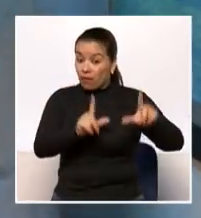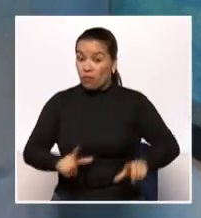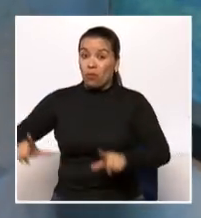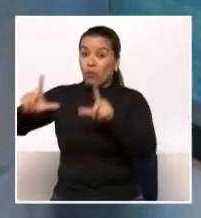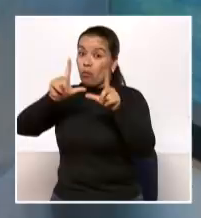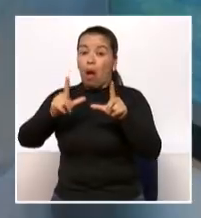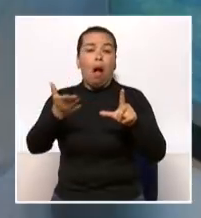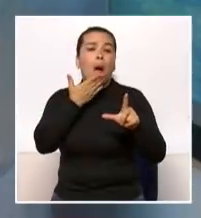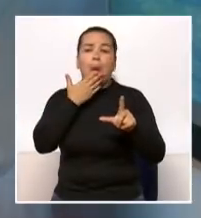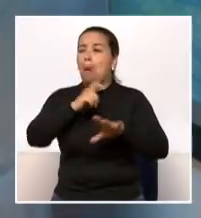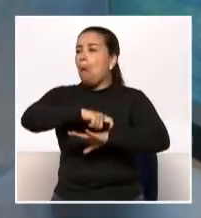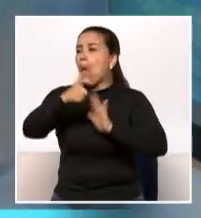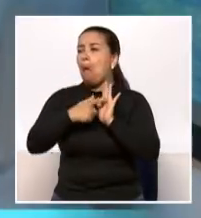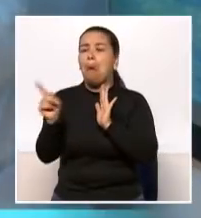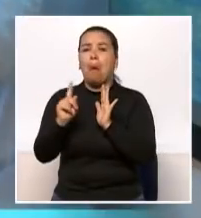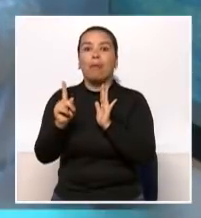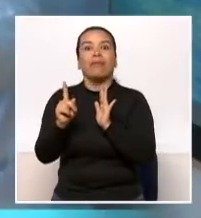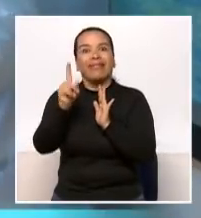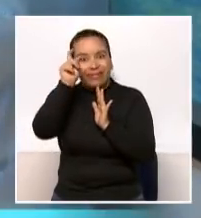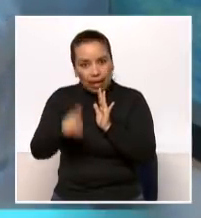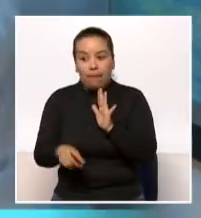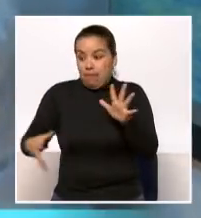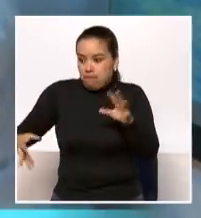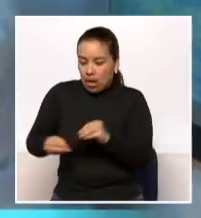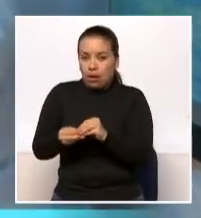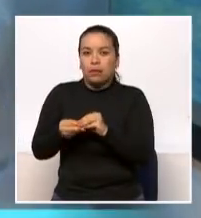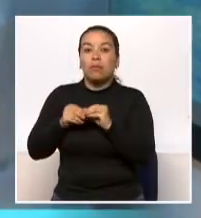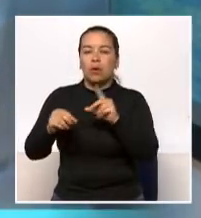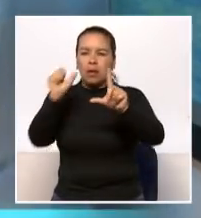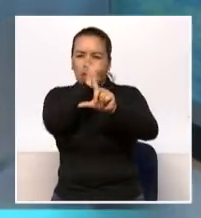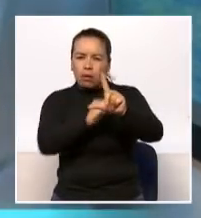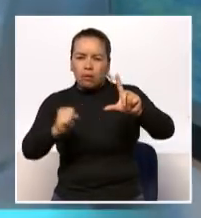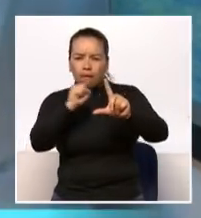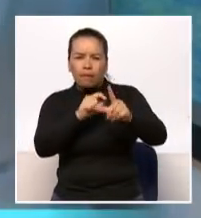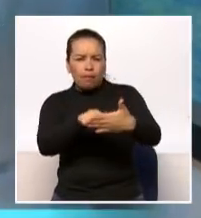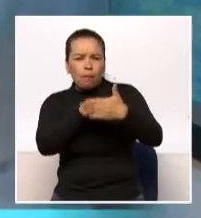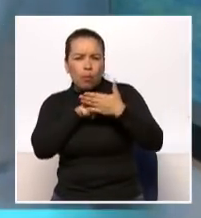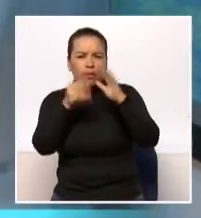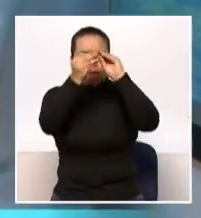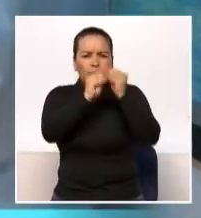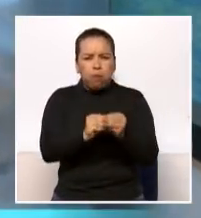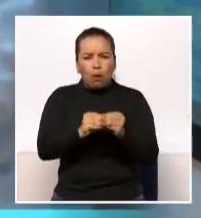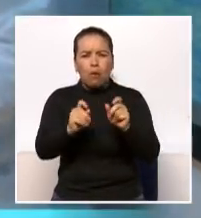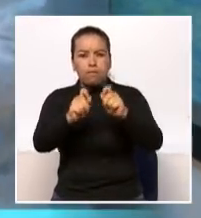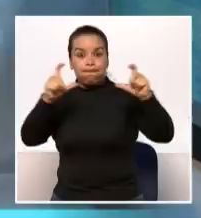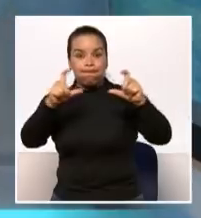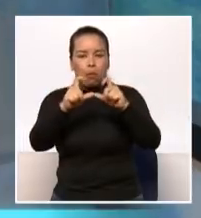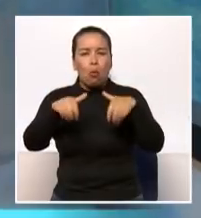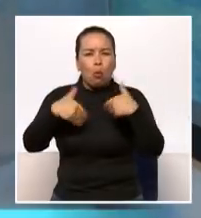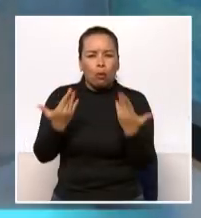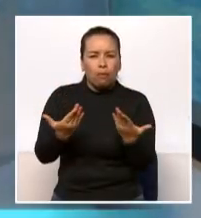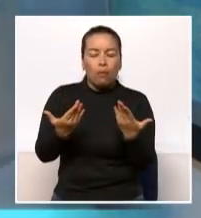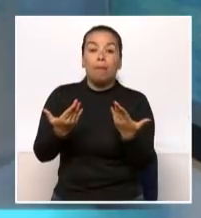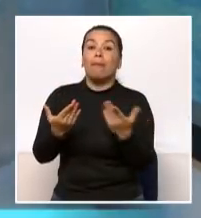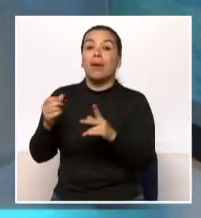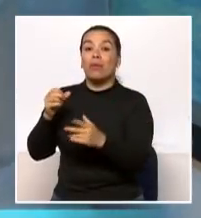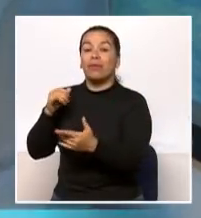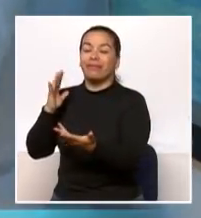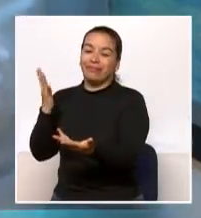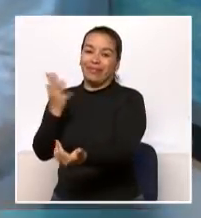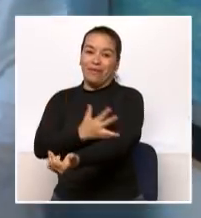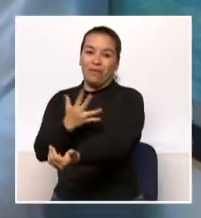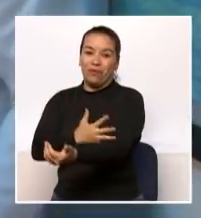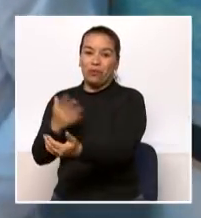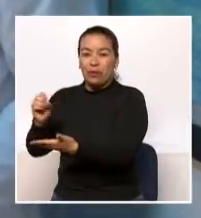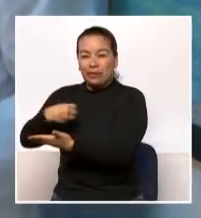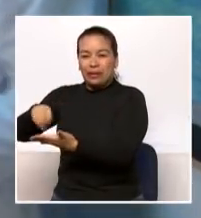porque la ecografía nos muestra el tamaño, la forma, la anatomía del órgano, pero el laboratorio nos dice cómo está